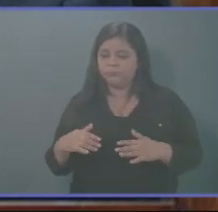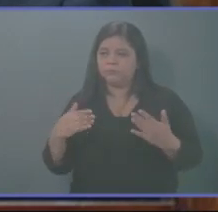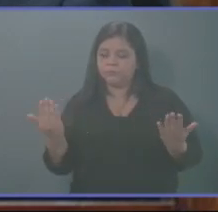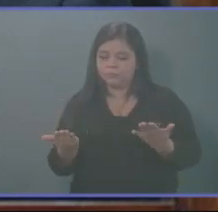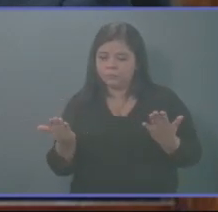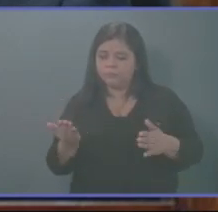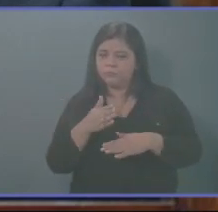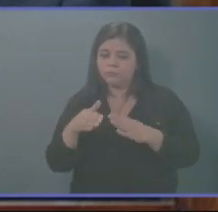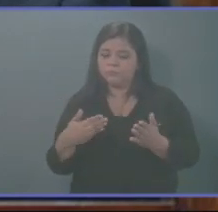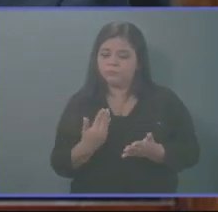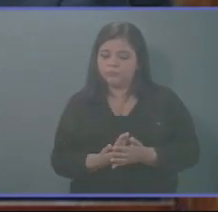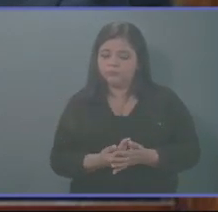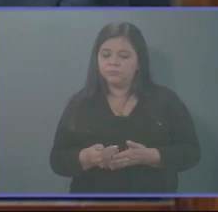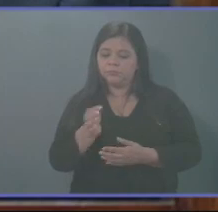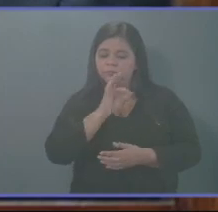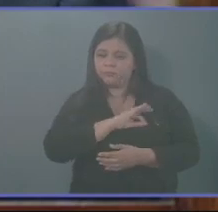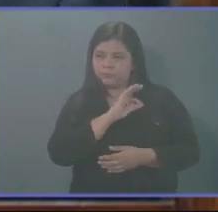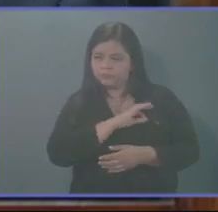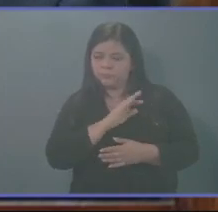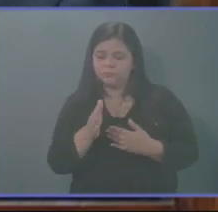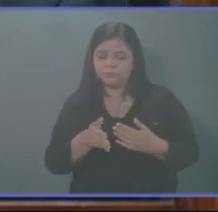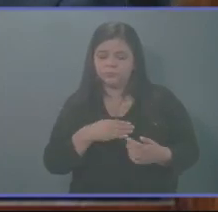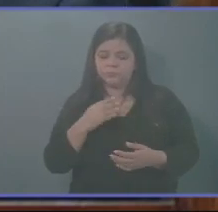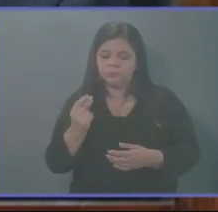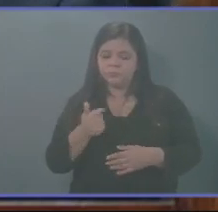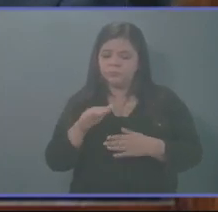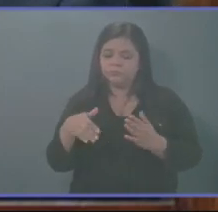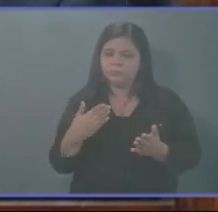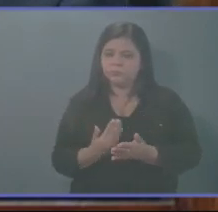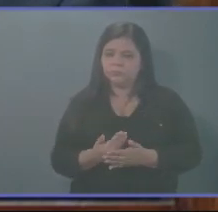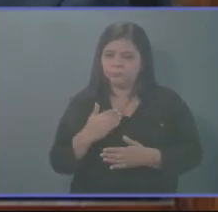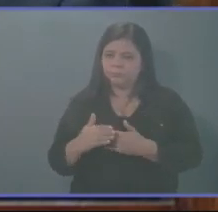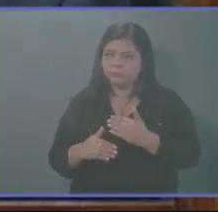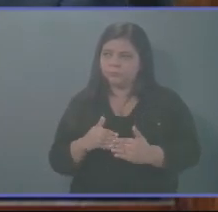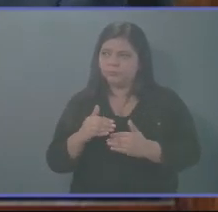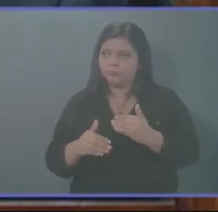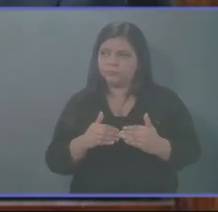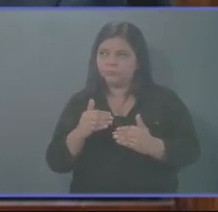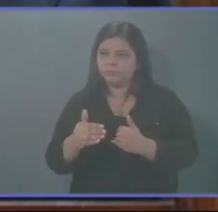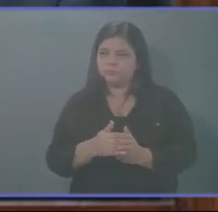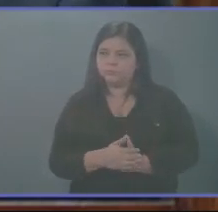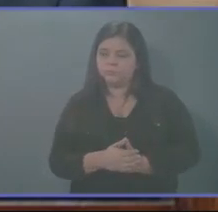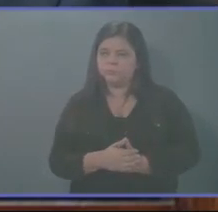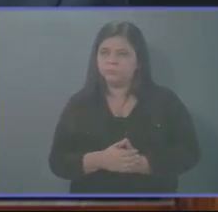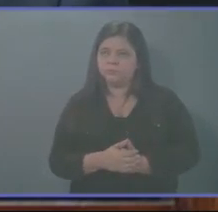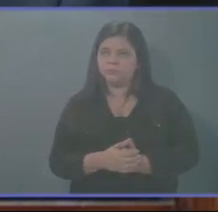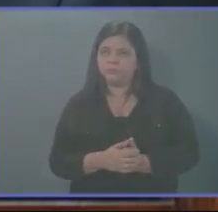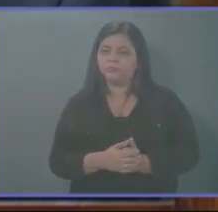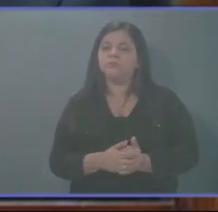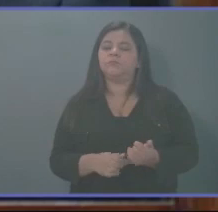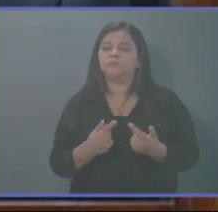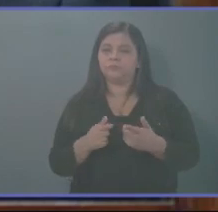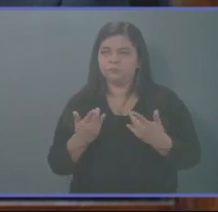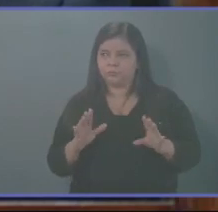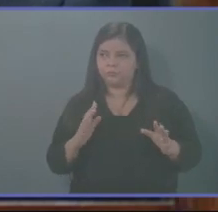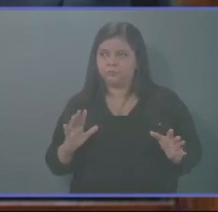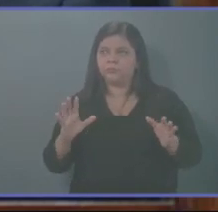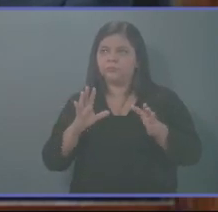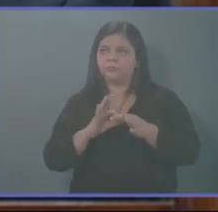signifiquen respectivamente favorecimiento o facilitación a la permanencia de las pandillas. En esta parte